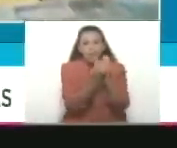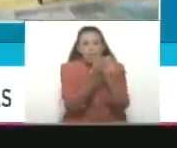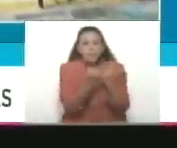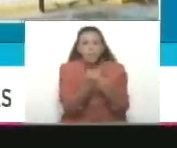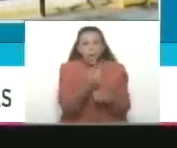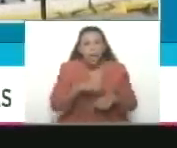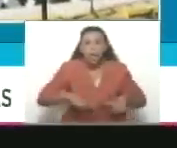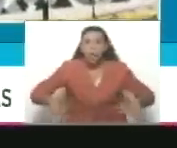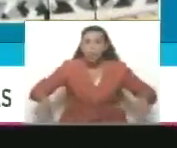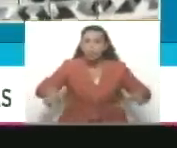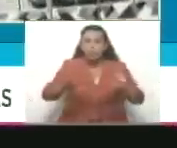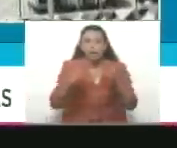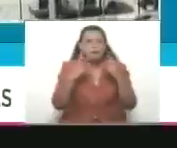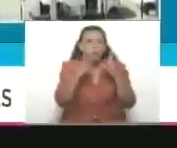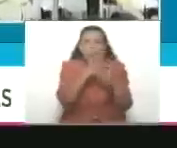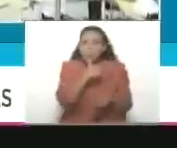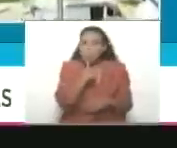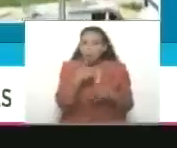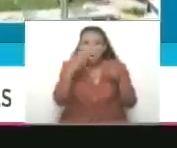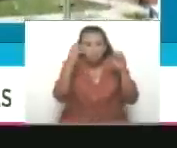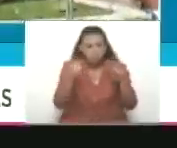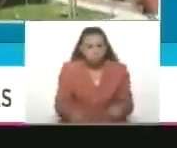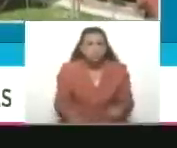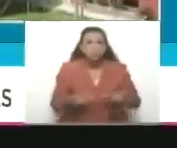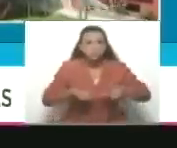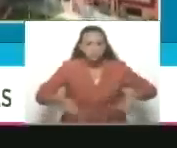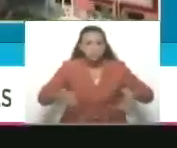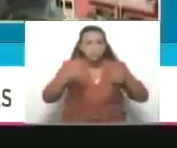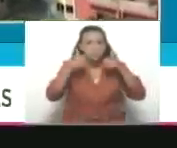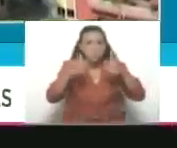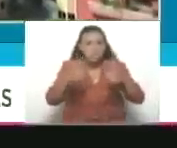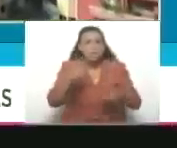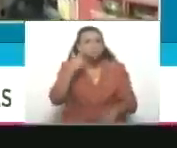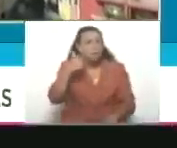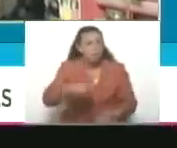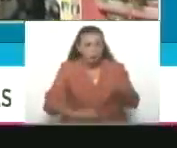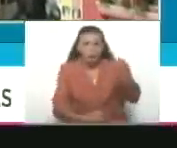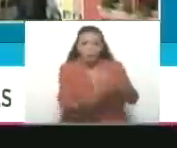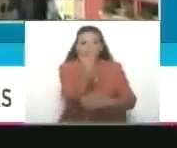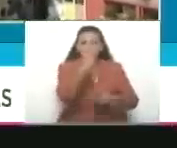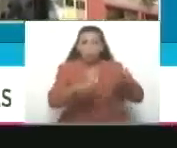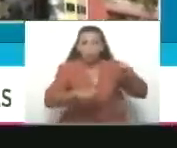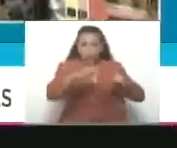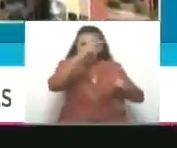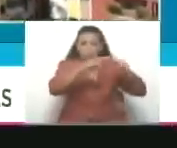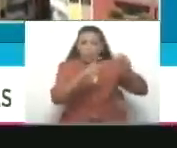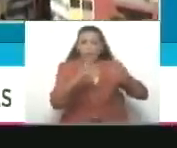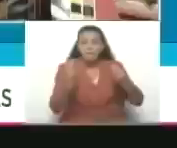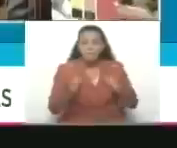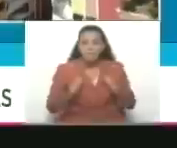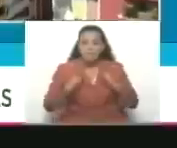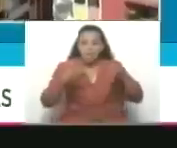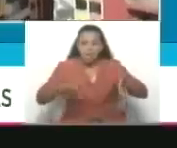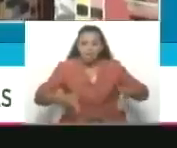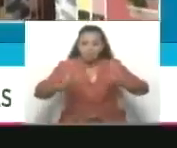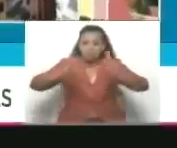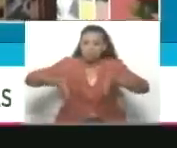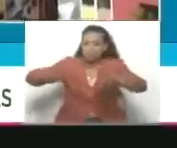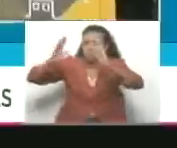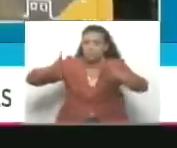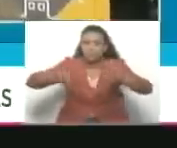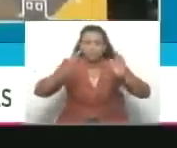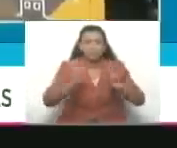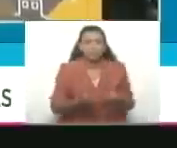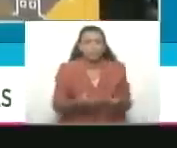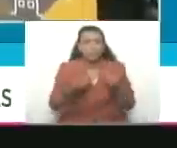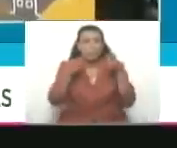tenemos ese terreno que está seguro yo dije Vamos a construir viviendas ahí y aquí las estamos